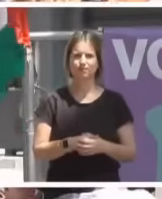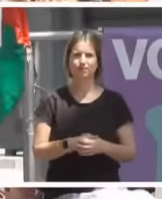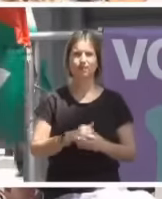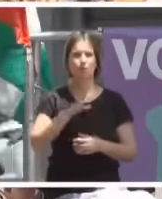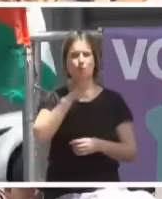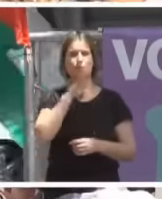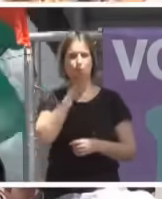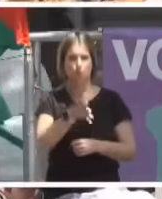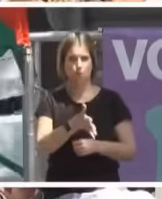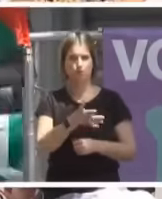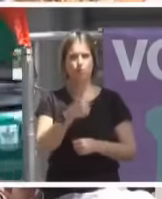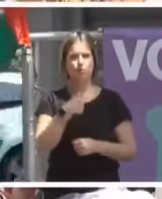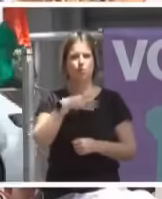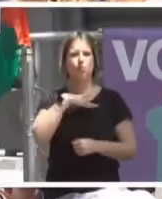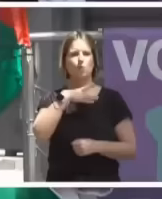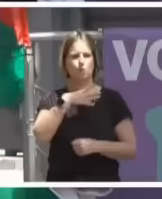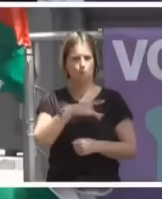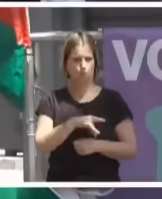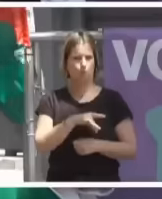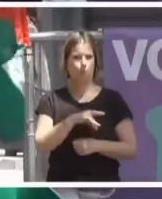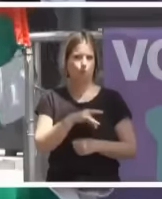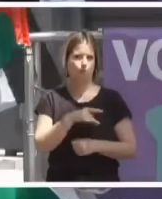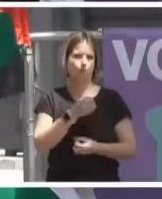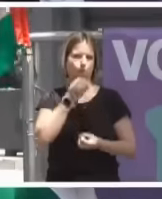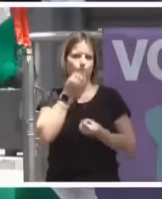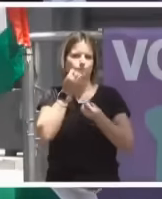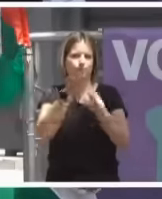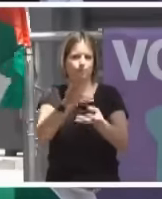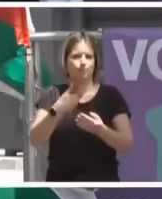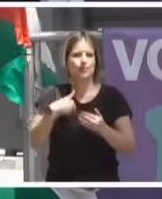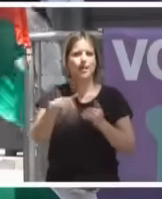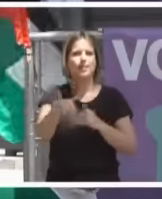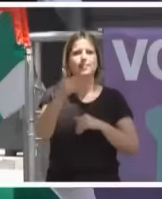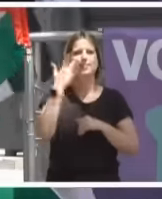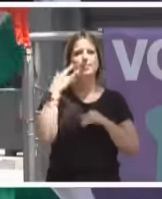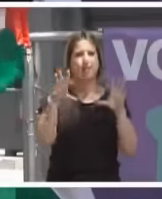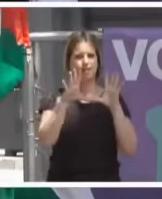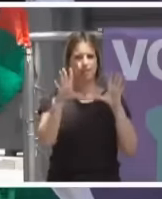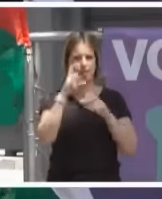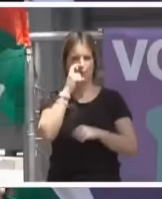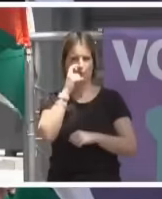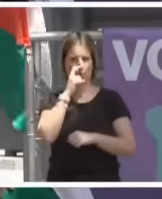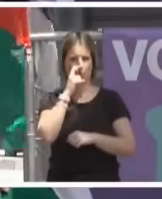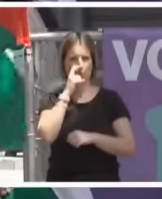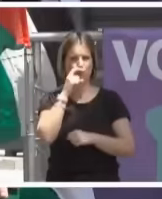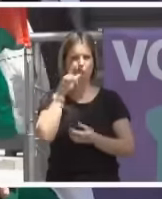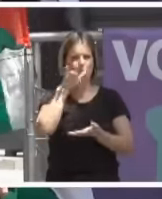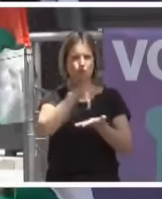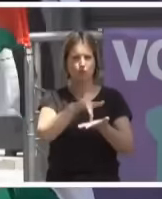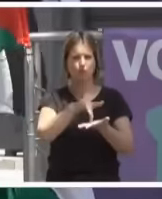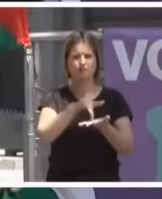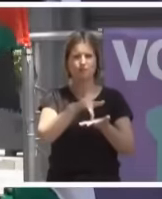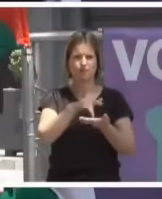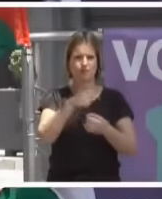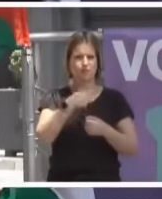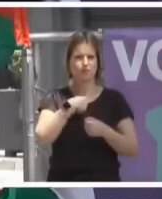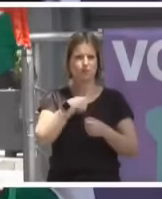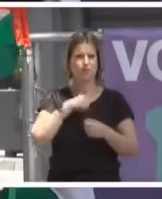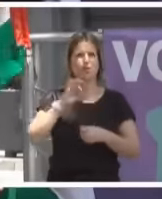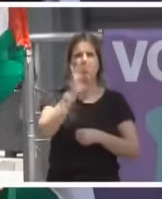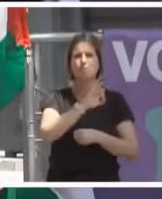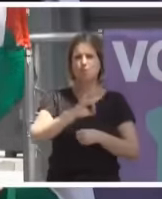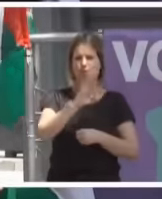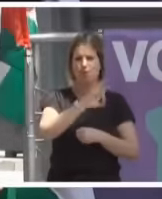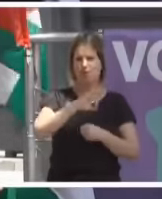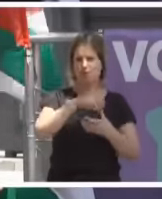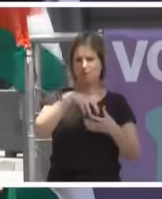Por eso me permito quizás el lujo de hablar del día a día. Mire, yo cuando entré en Podemos, en la dirección